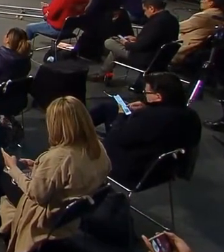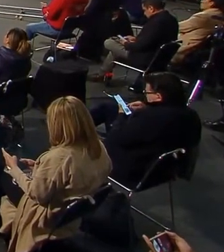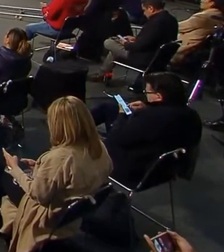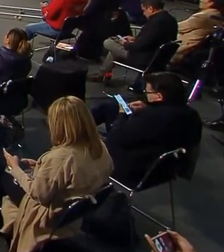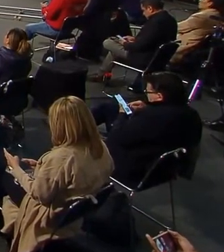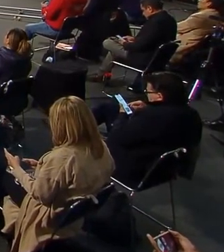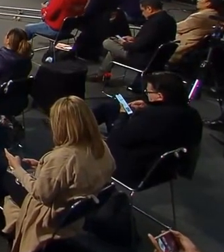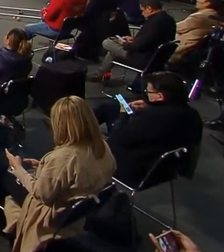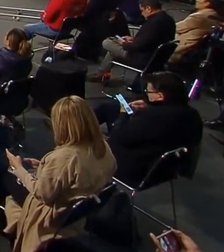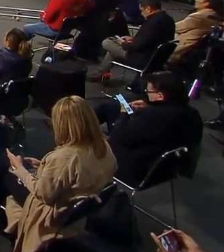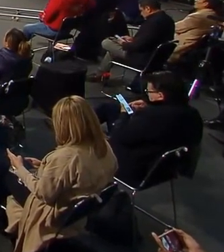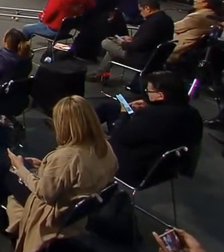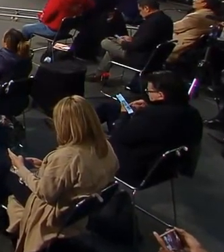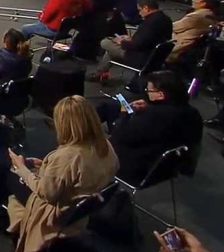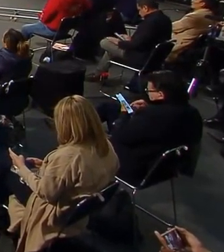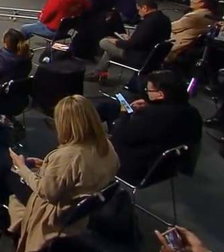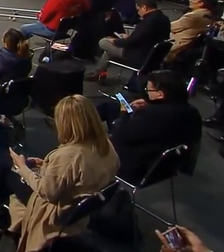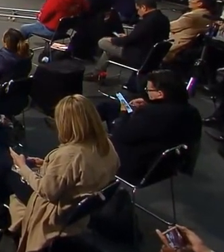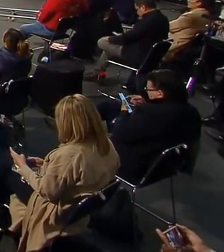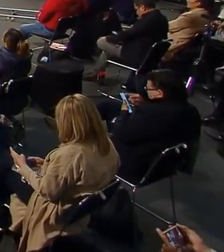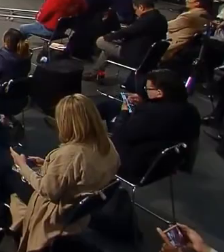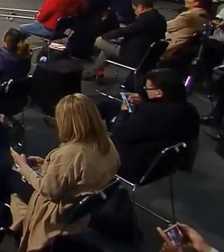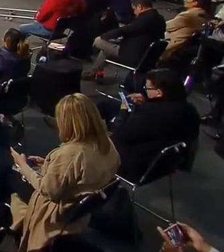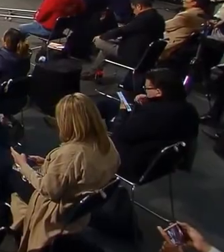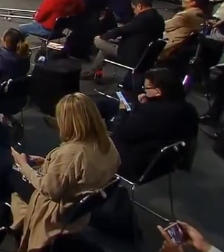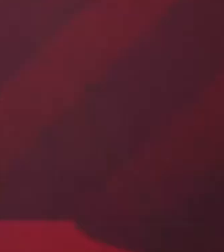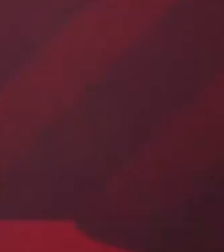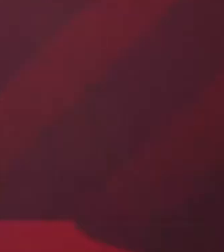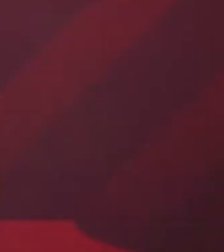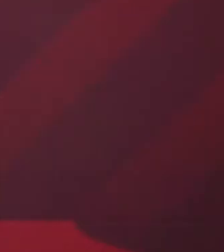hongos después de la lluvia.